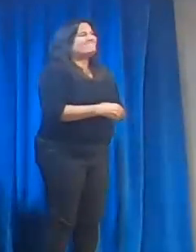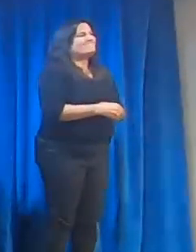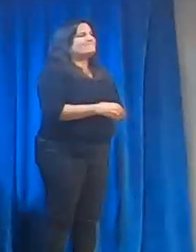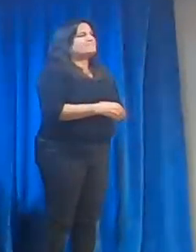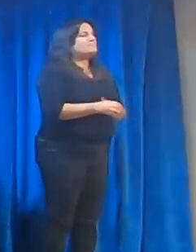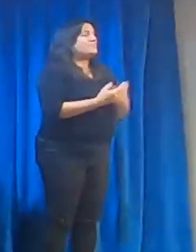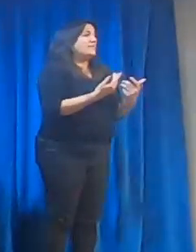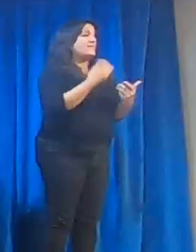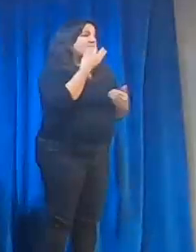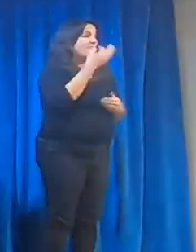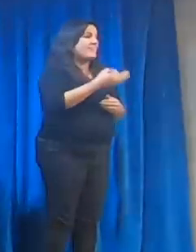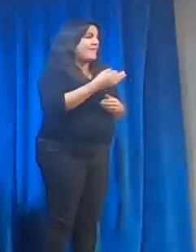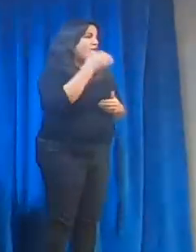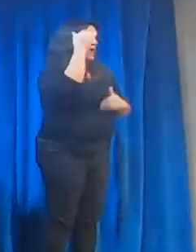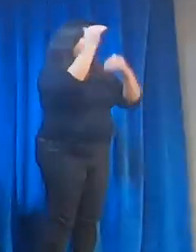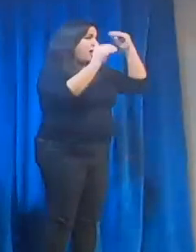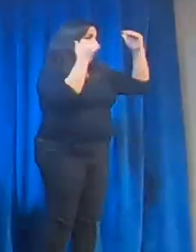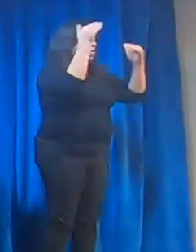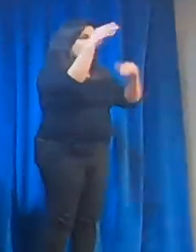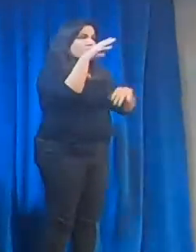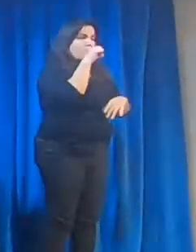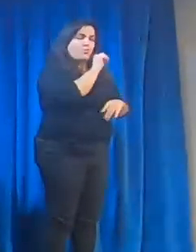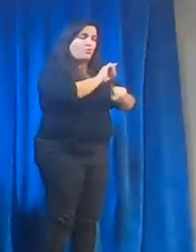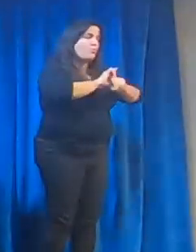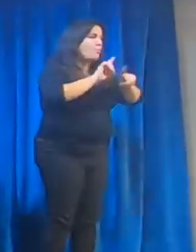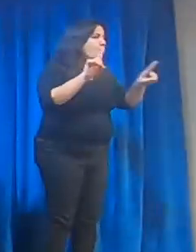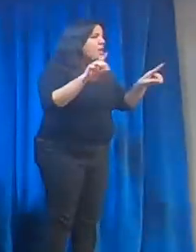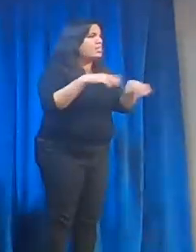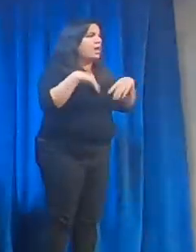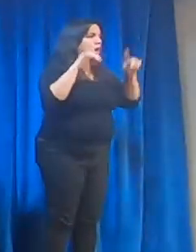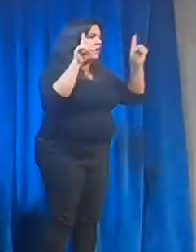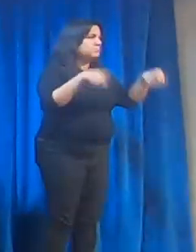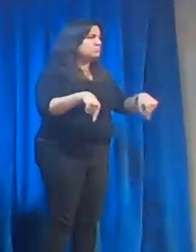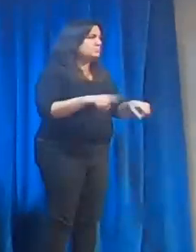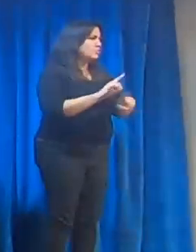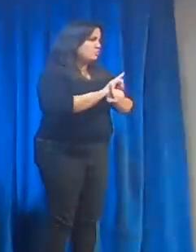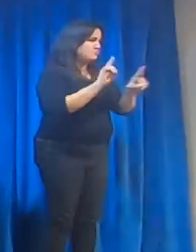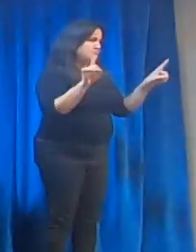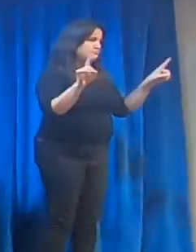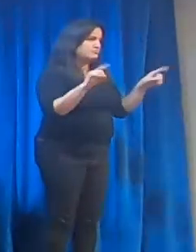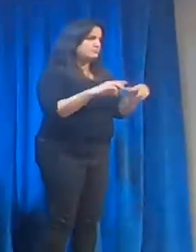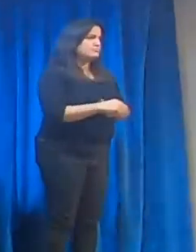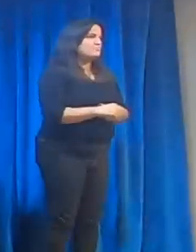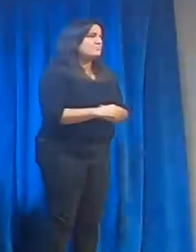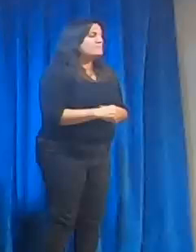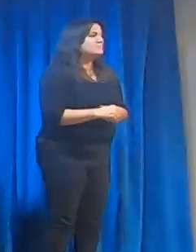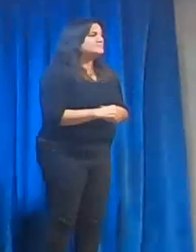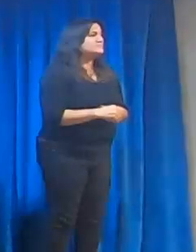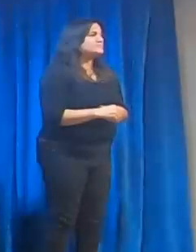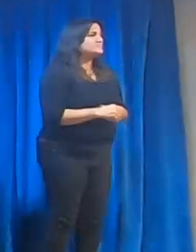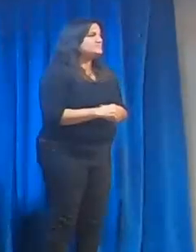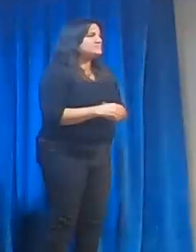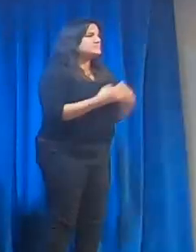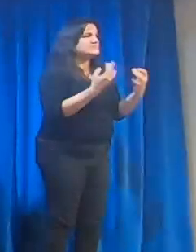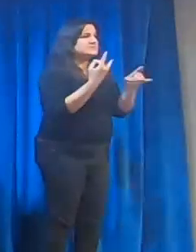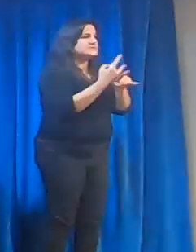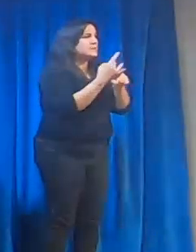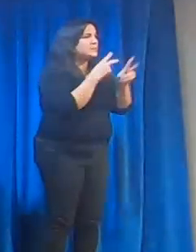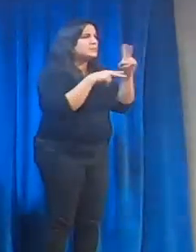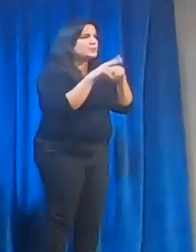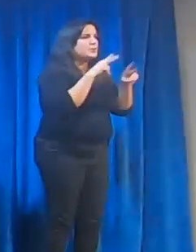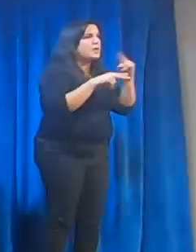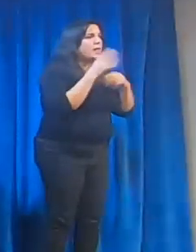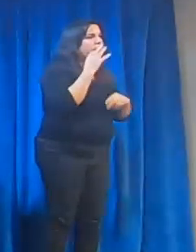alumnos, por los adultos. ¿Quién le diga que ya tenés que hacer algo? Entonces el niño está buscando, anda por